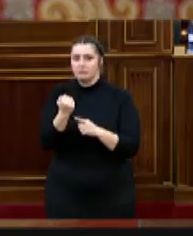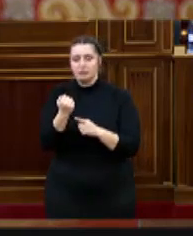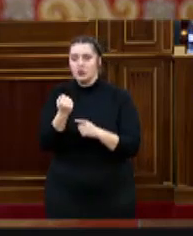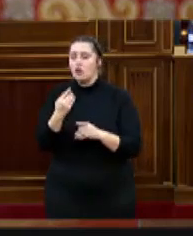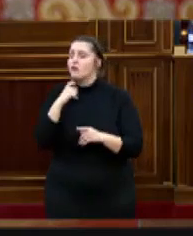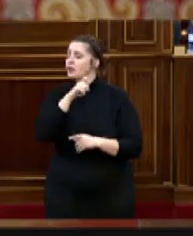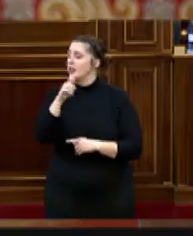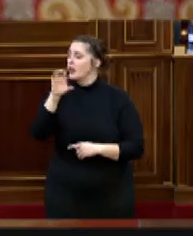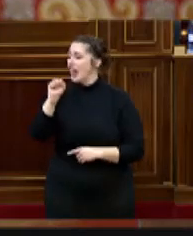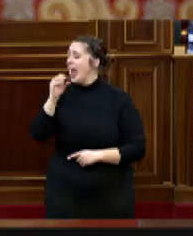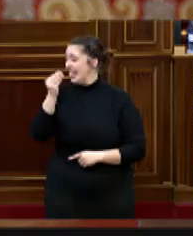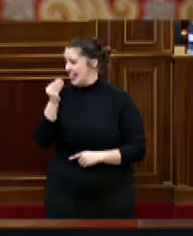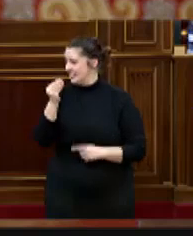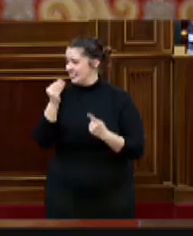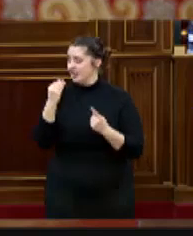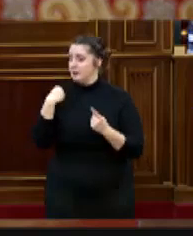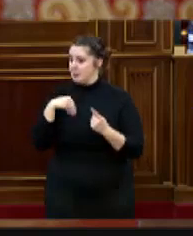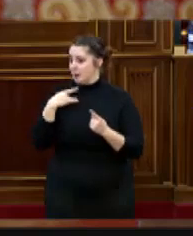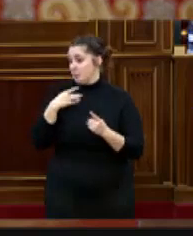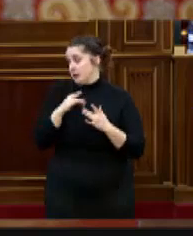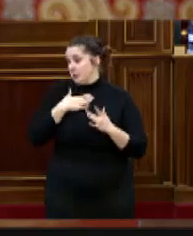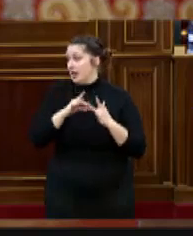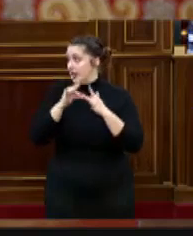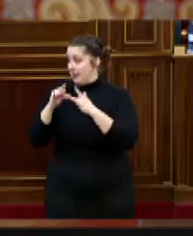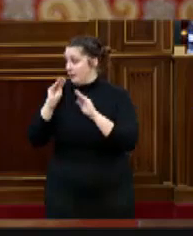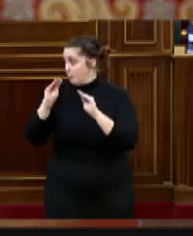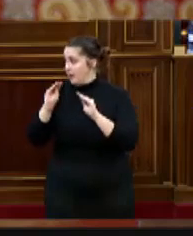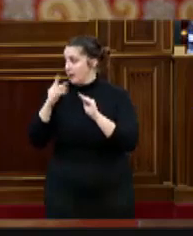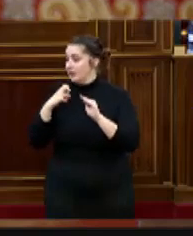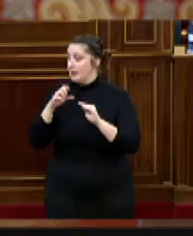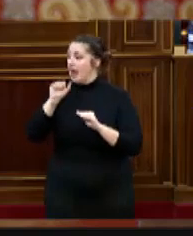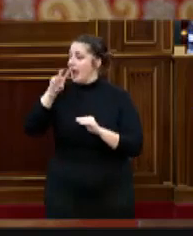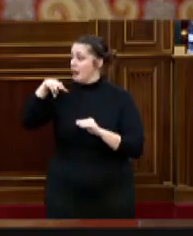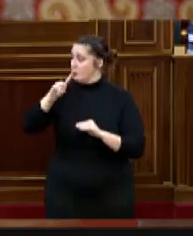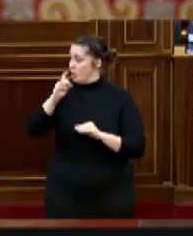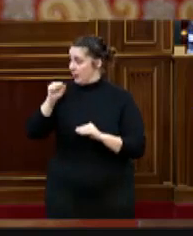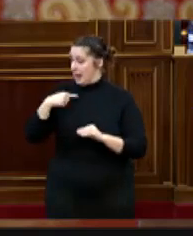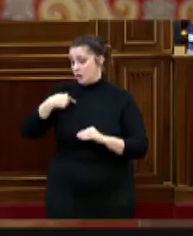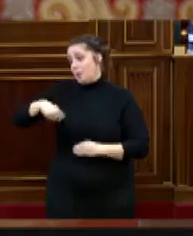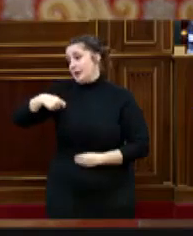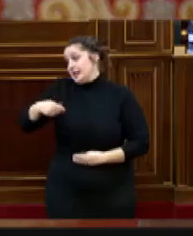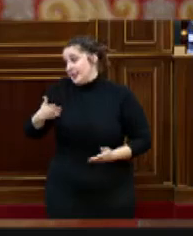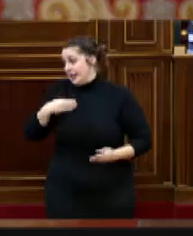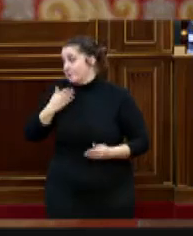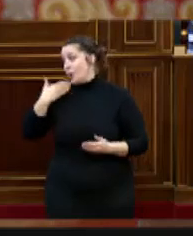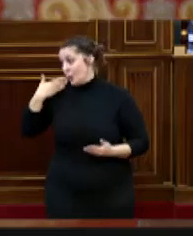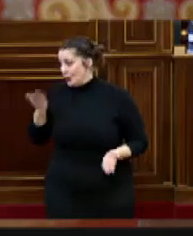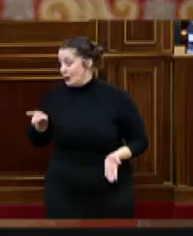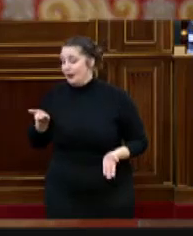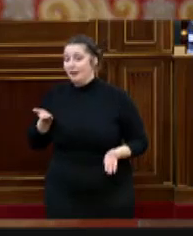equitas que dirige almudena y de la que yo soy un presidente puramente nominal pero lo que